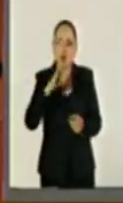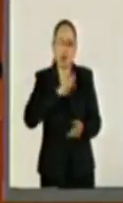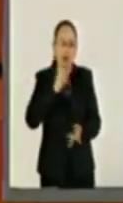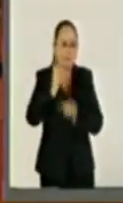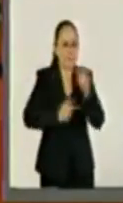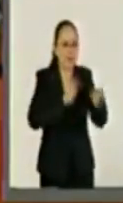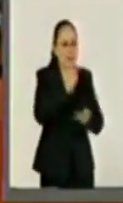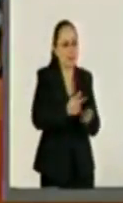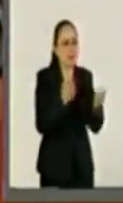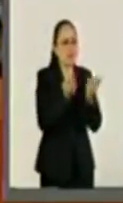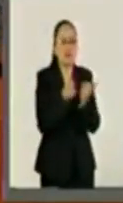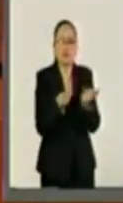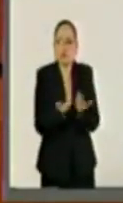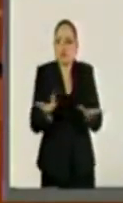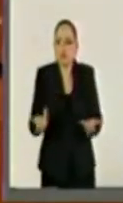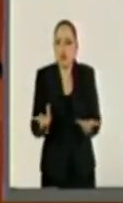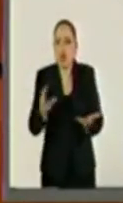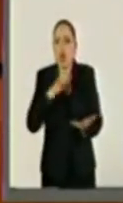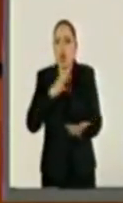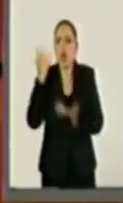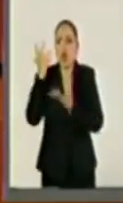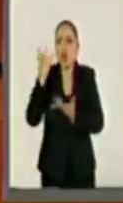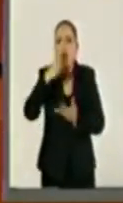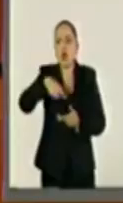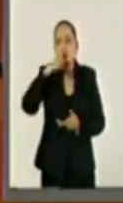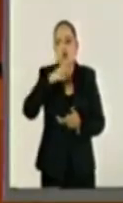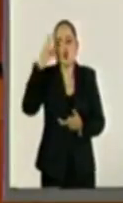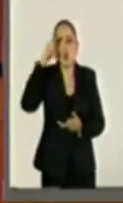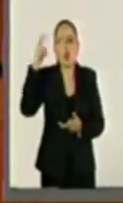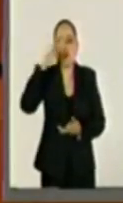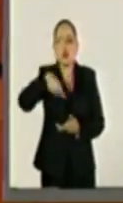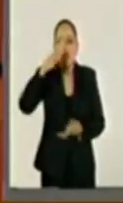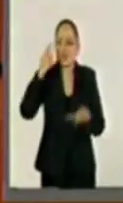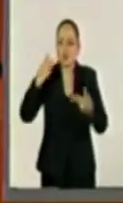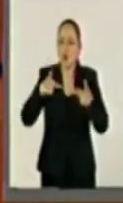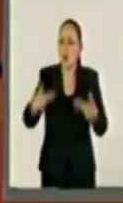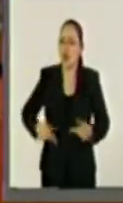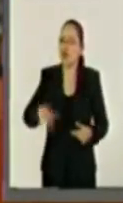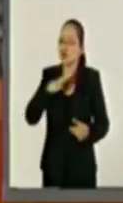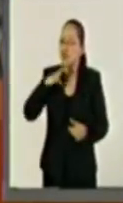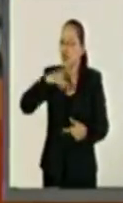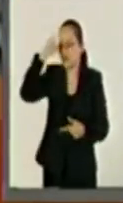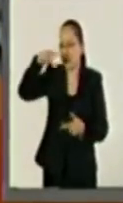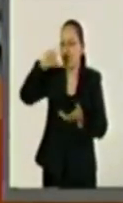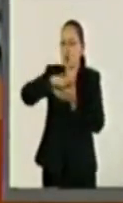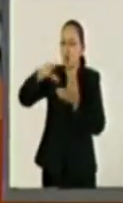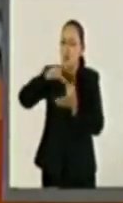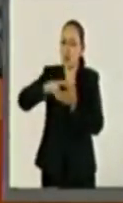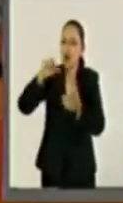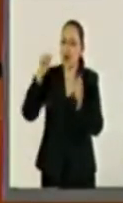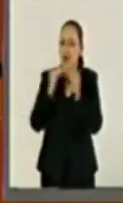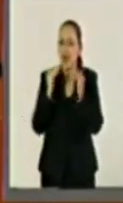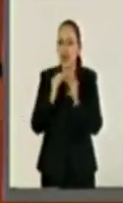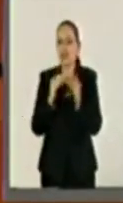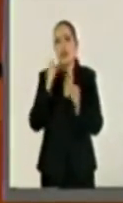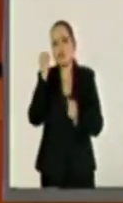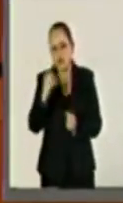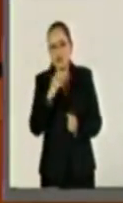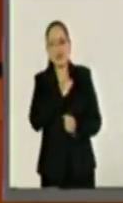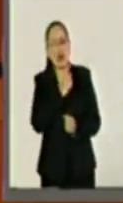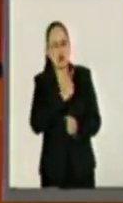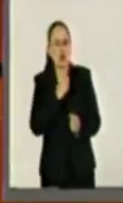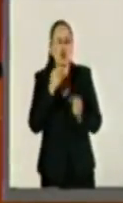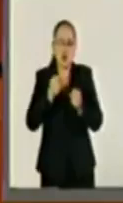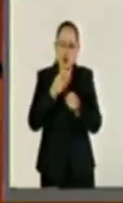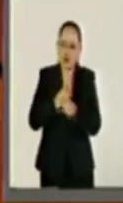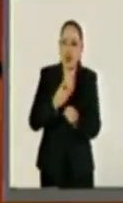Una aspiración de cualquier ser humano de vida. Después de la salud, la seguridad, la educación,